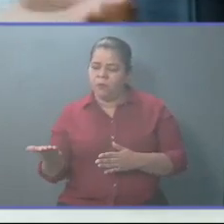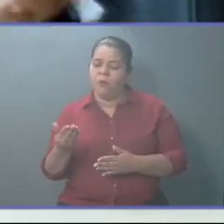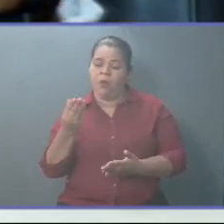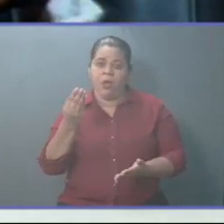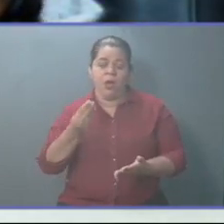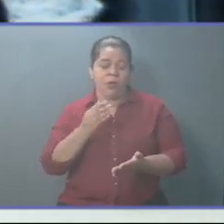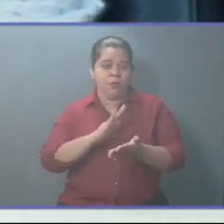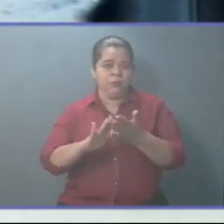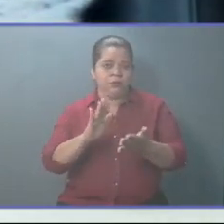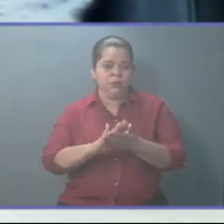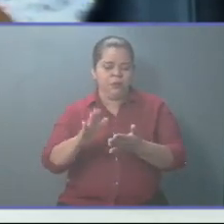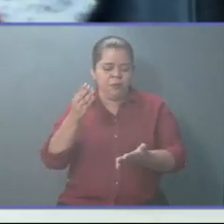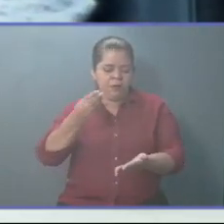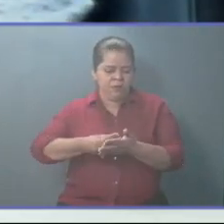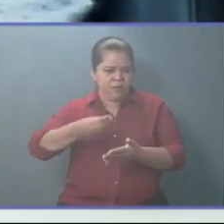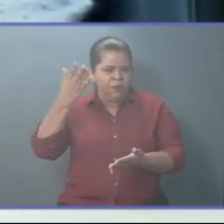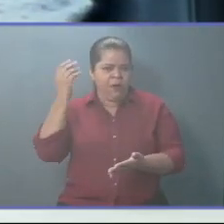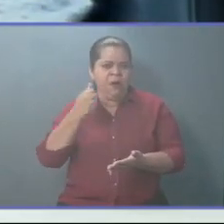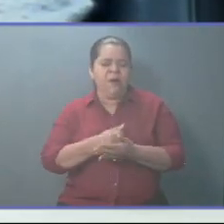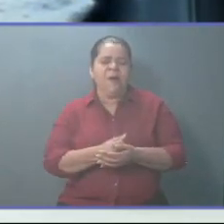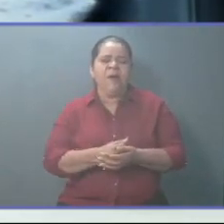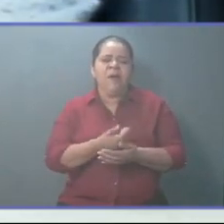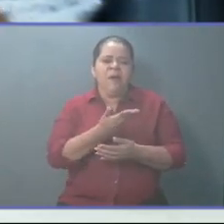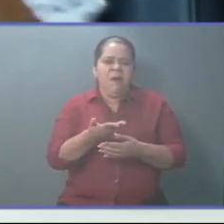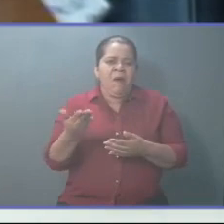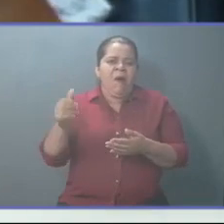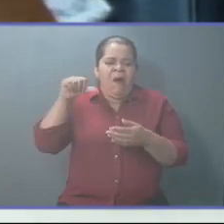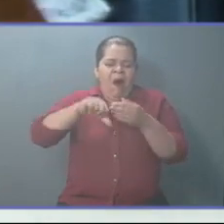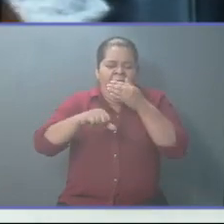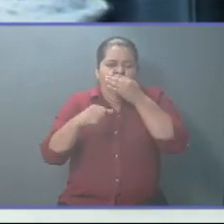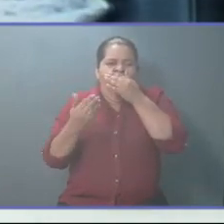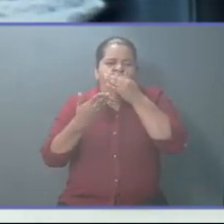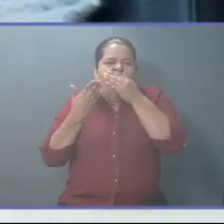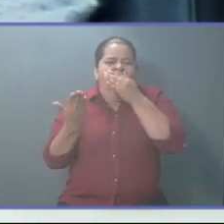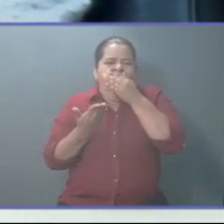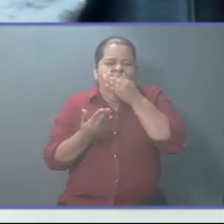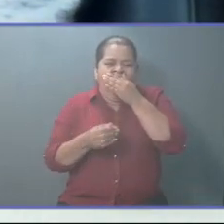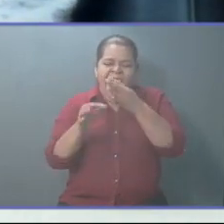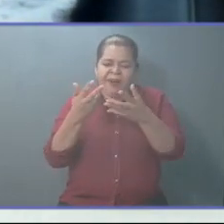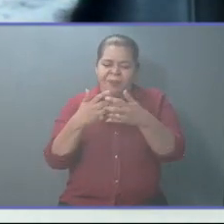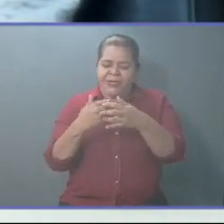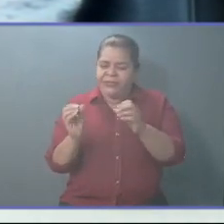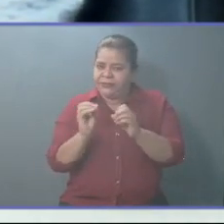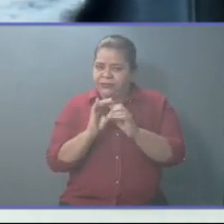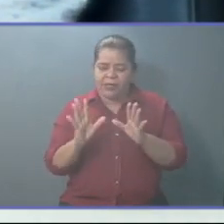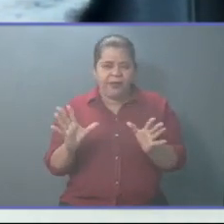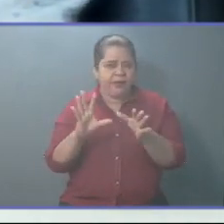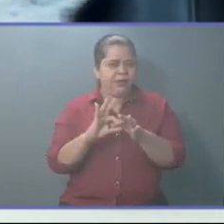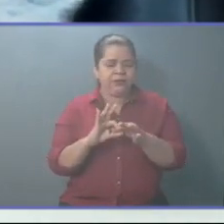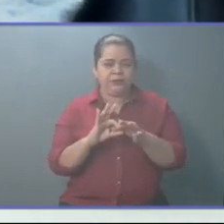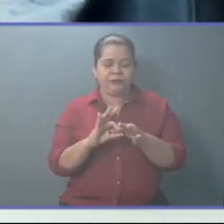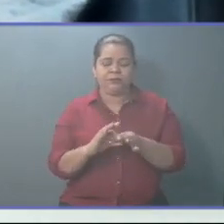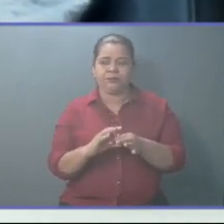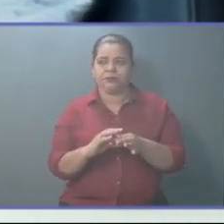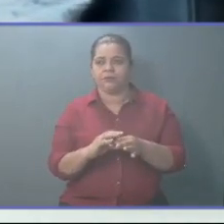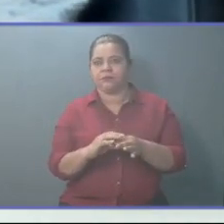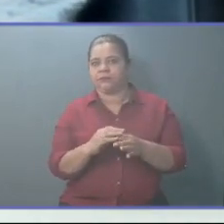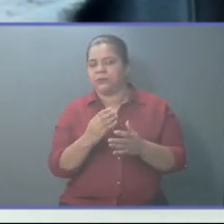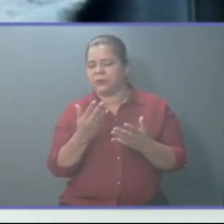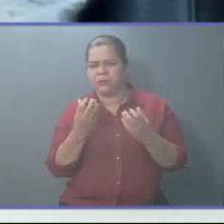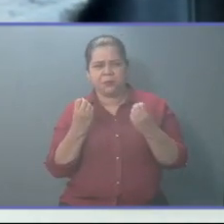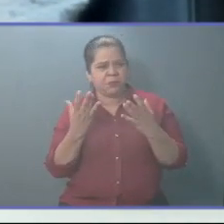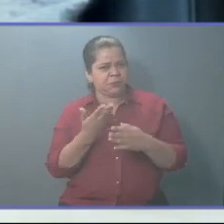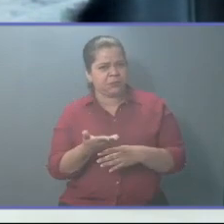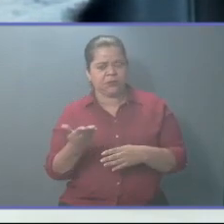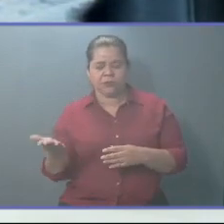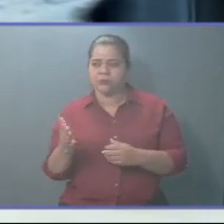mayor, productos de mala calidad, productos que se le han comprado a empresas que no tienen nada que ver, productos y así